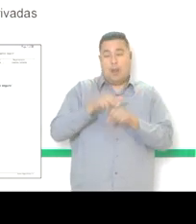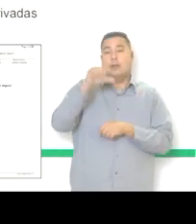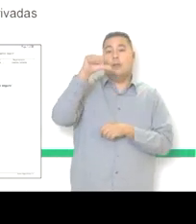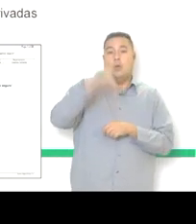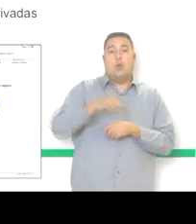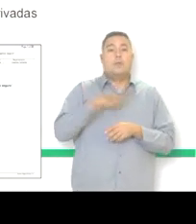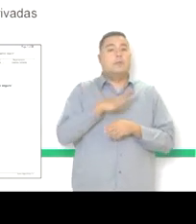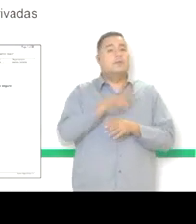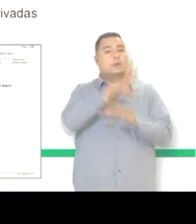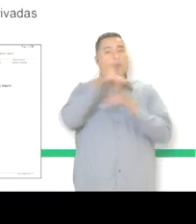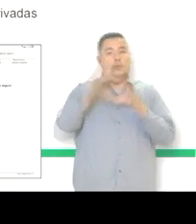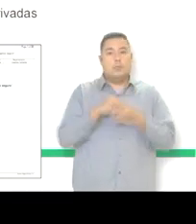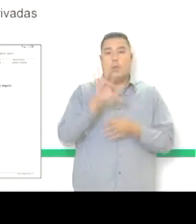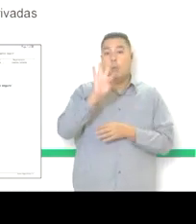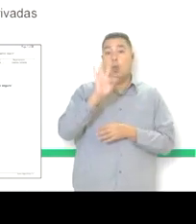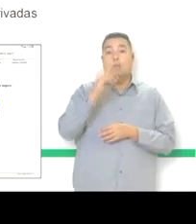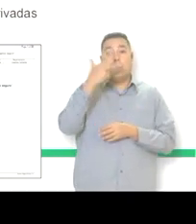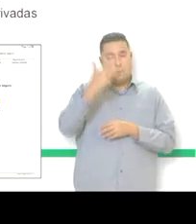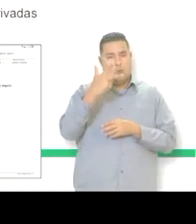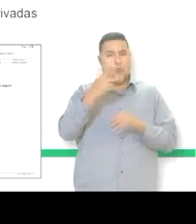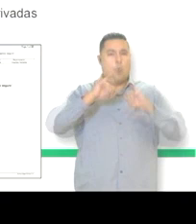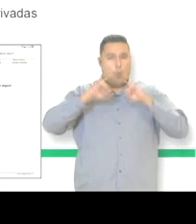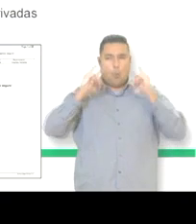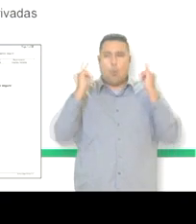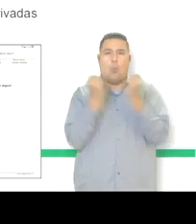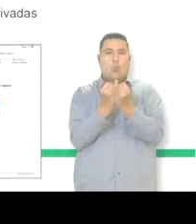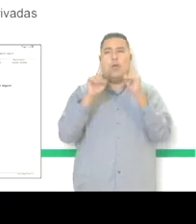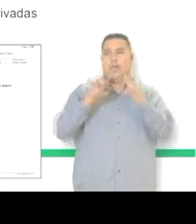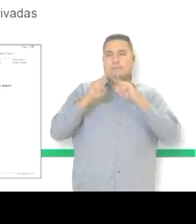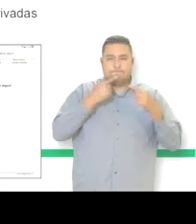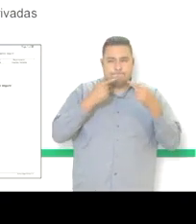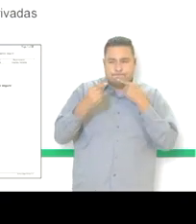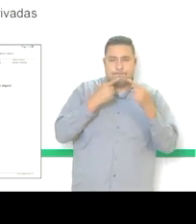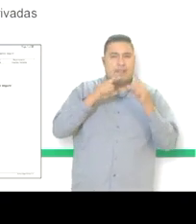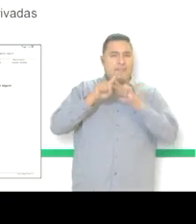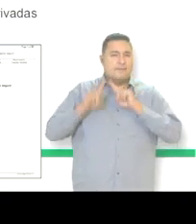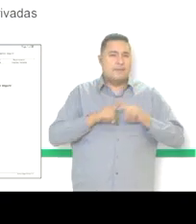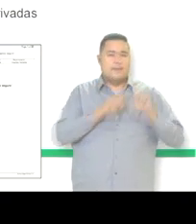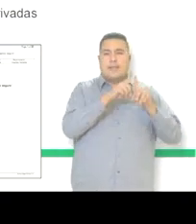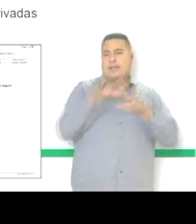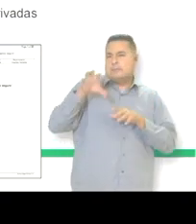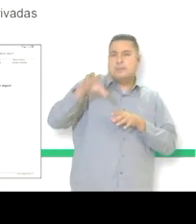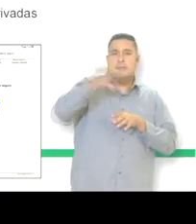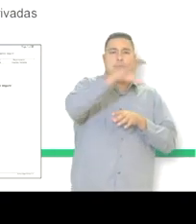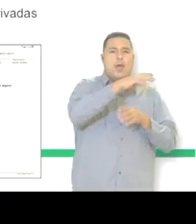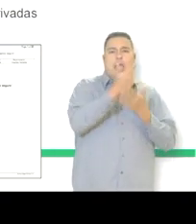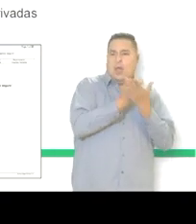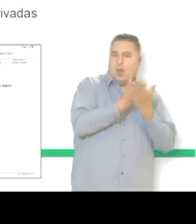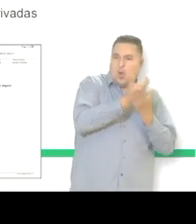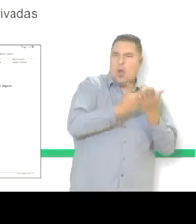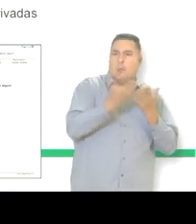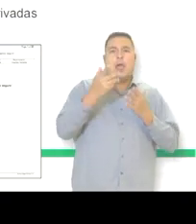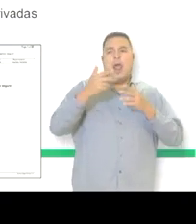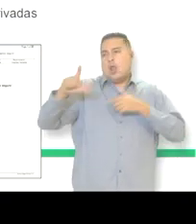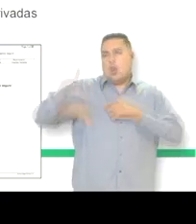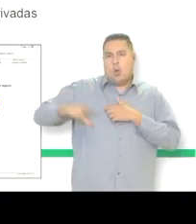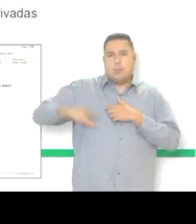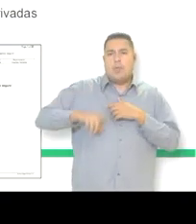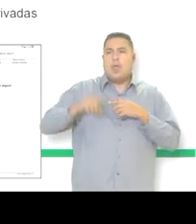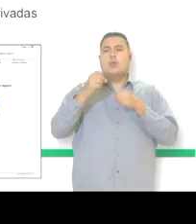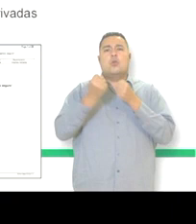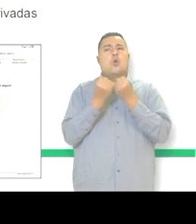han realizado un total de 48 reuniones de concertación en los diferentes sectores económicos,